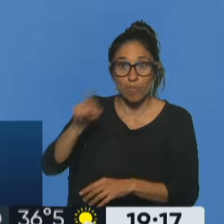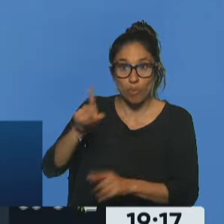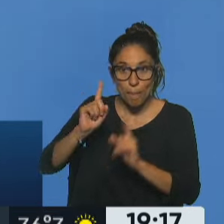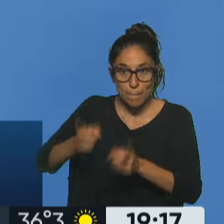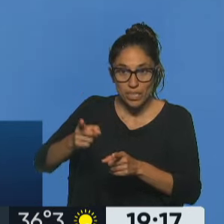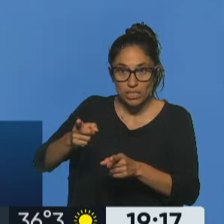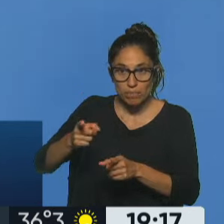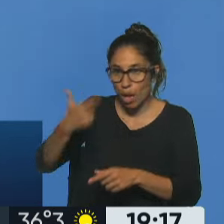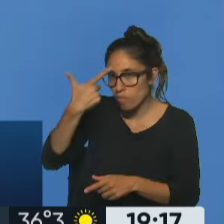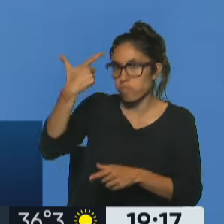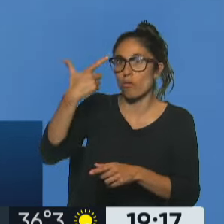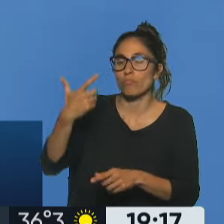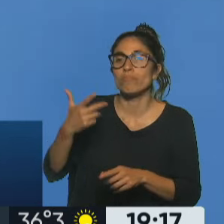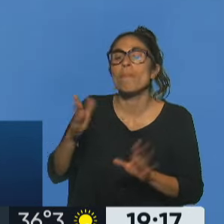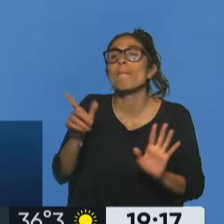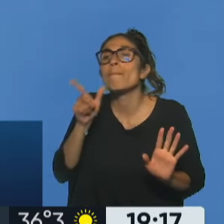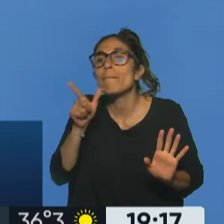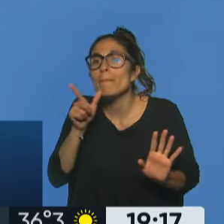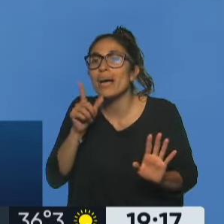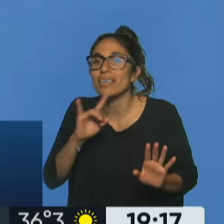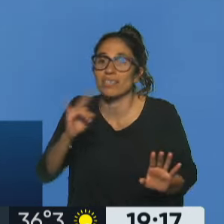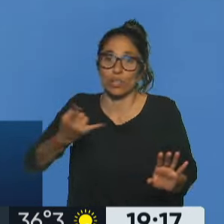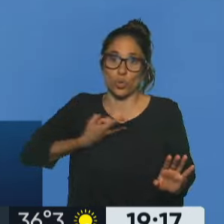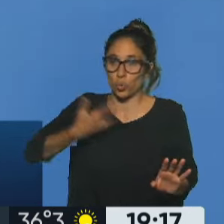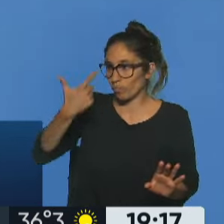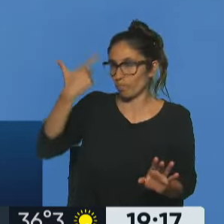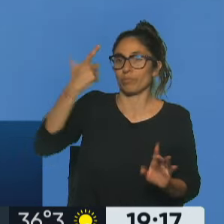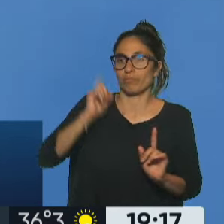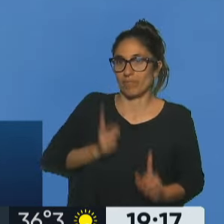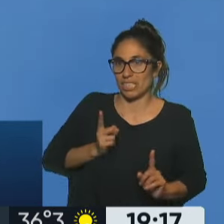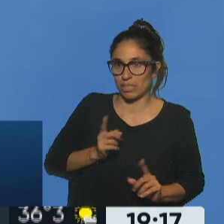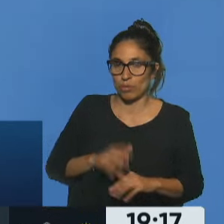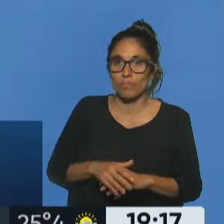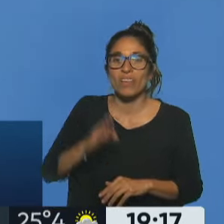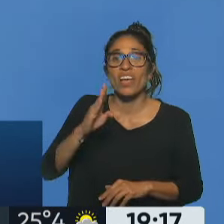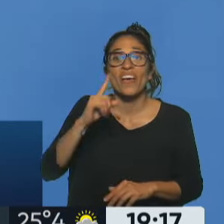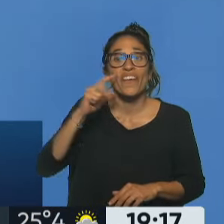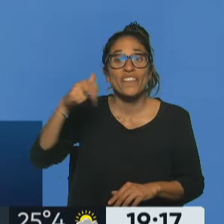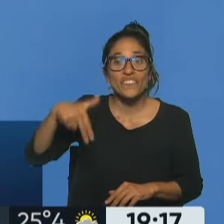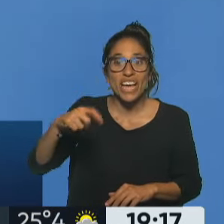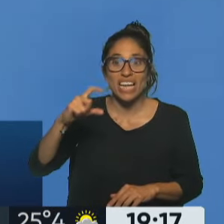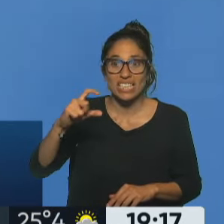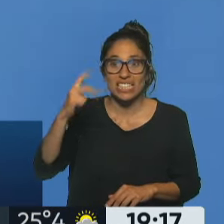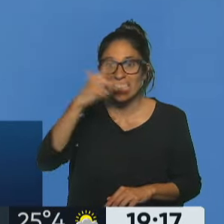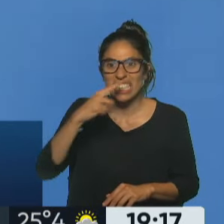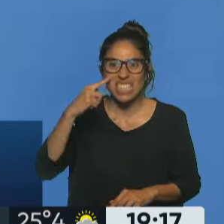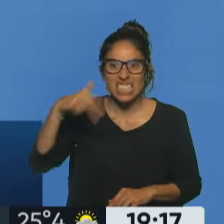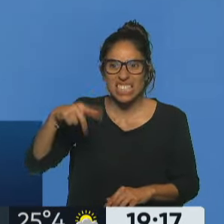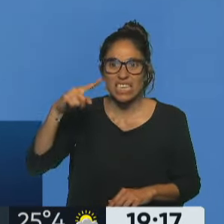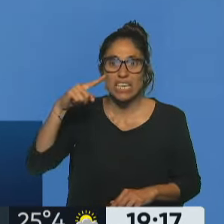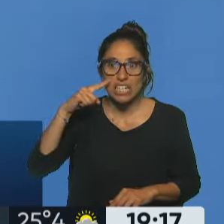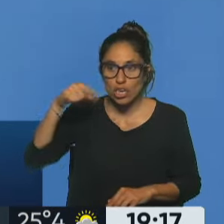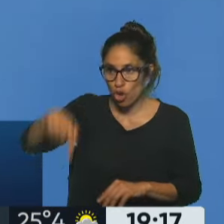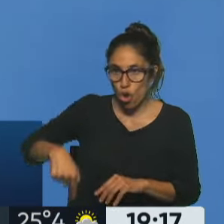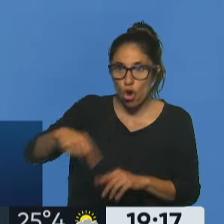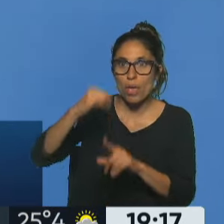un suicidio. Se trata del fiscal de homicidios dolosos, Ademar Pedro Bianchini. Fue encontrado con un disparo en la cabeza este mediodía